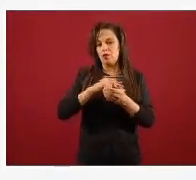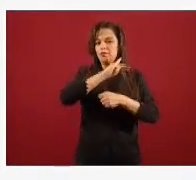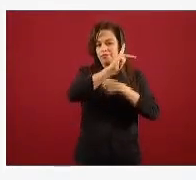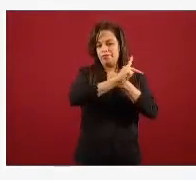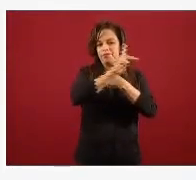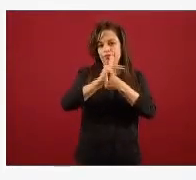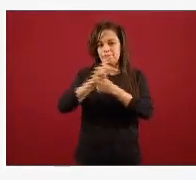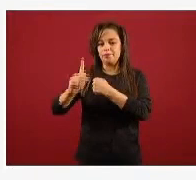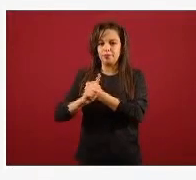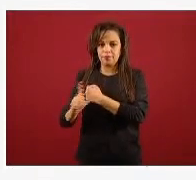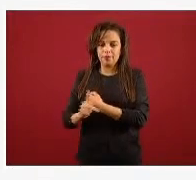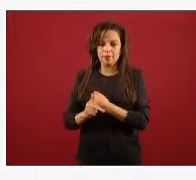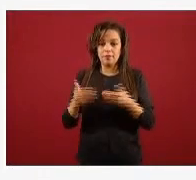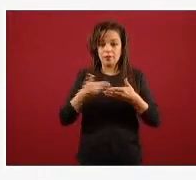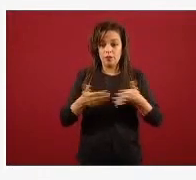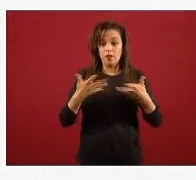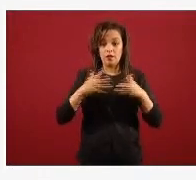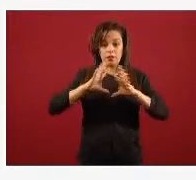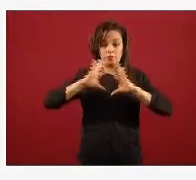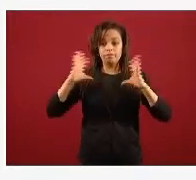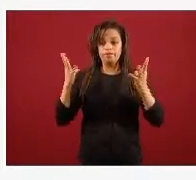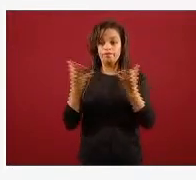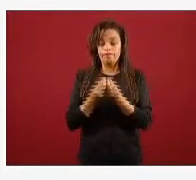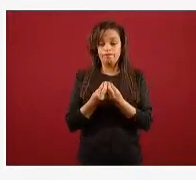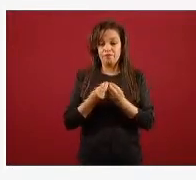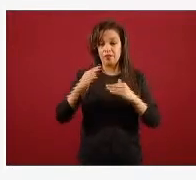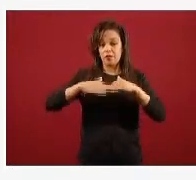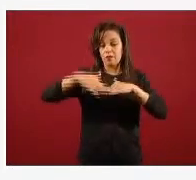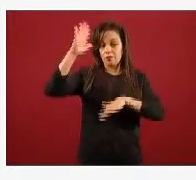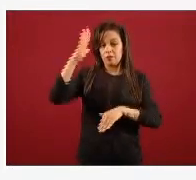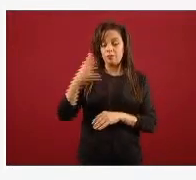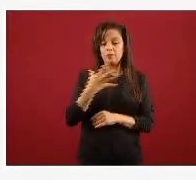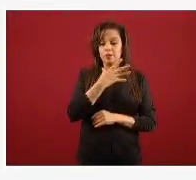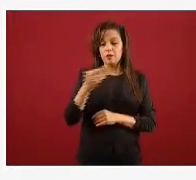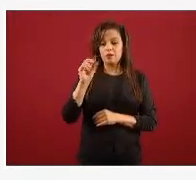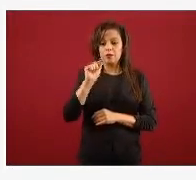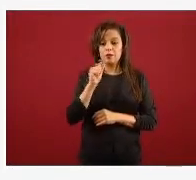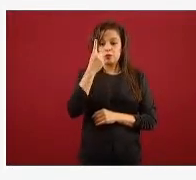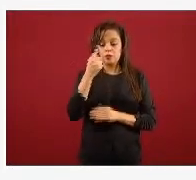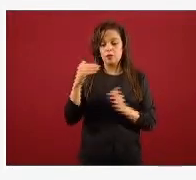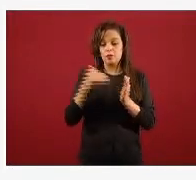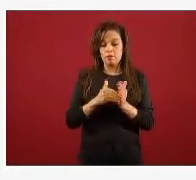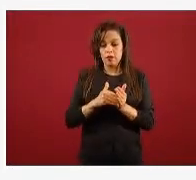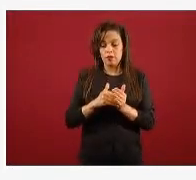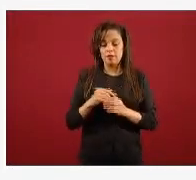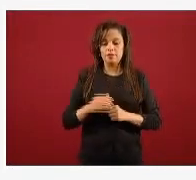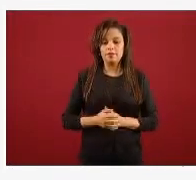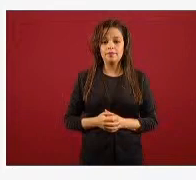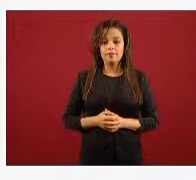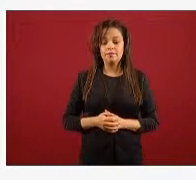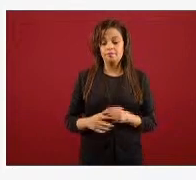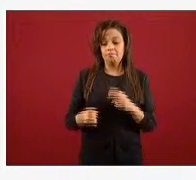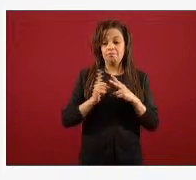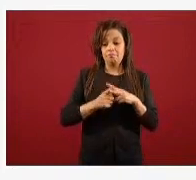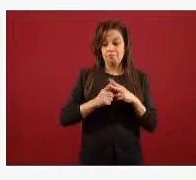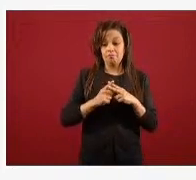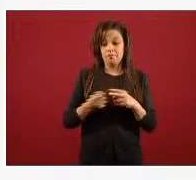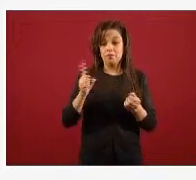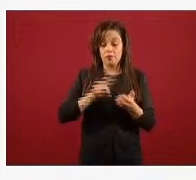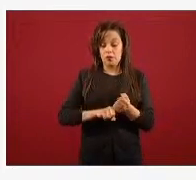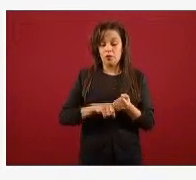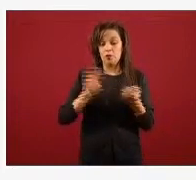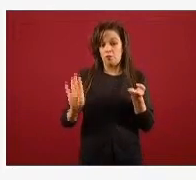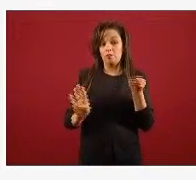países, sumando ya una totalidad de más de 571,000 casos. La tasa de letalidad mundial,